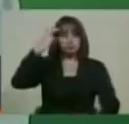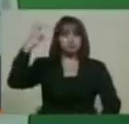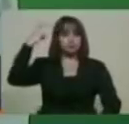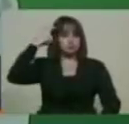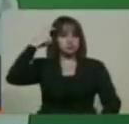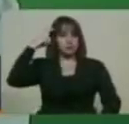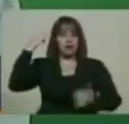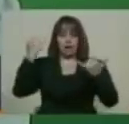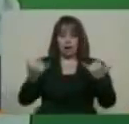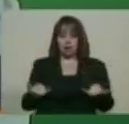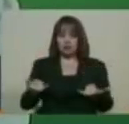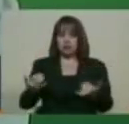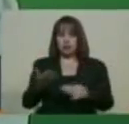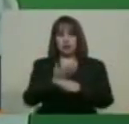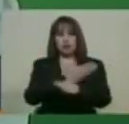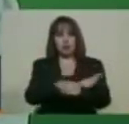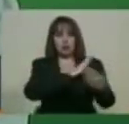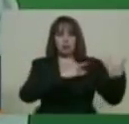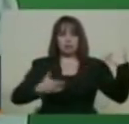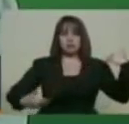ser presidenta de la